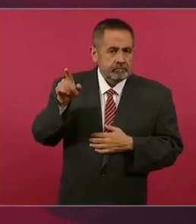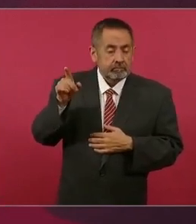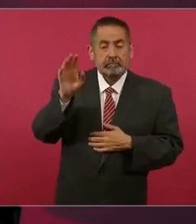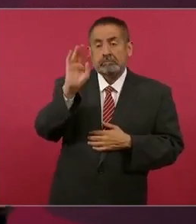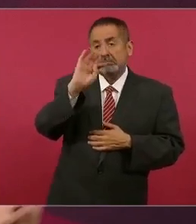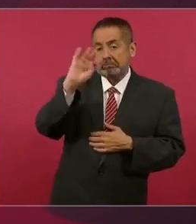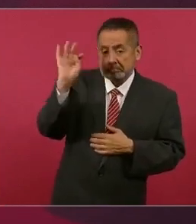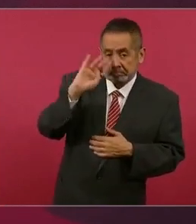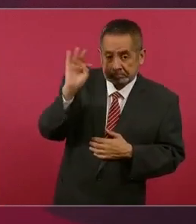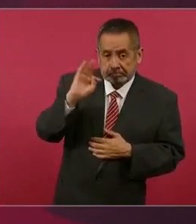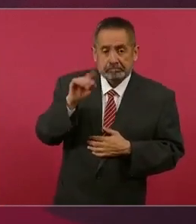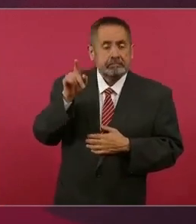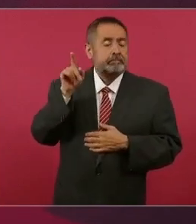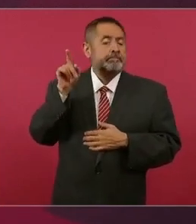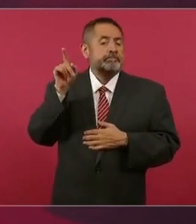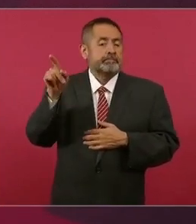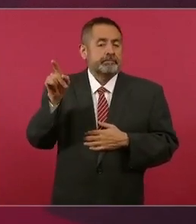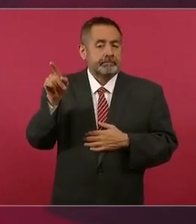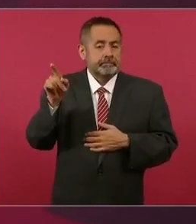que